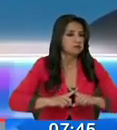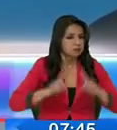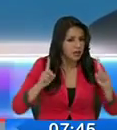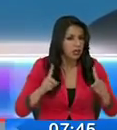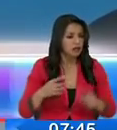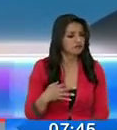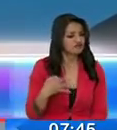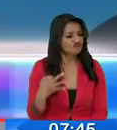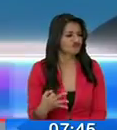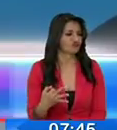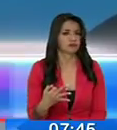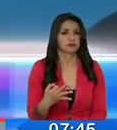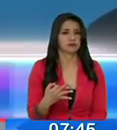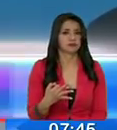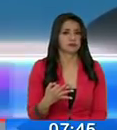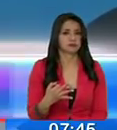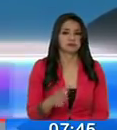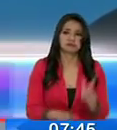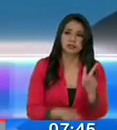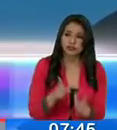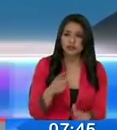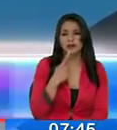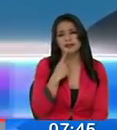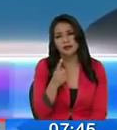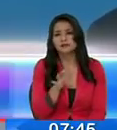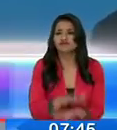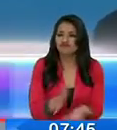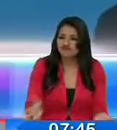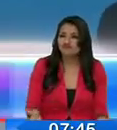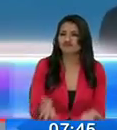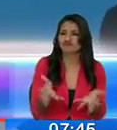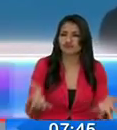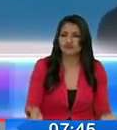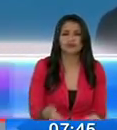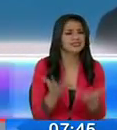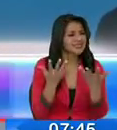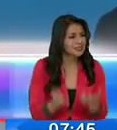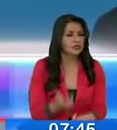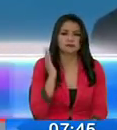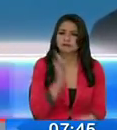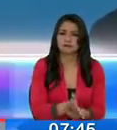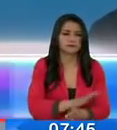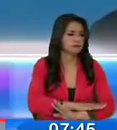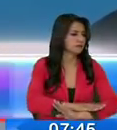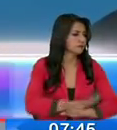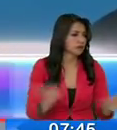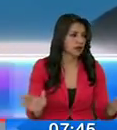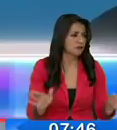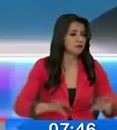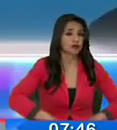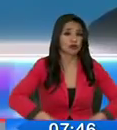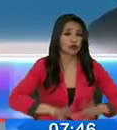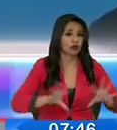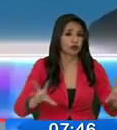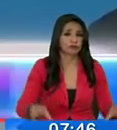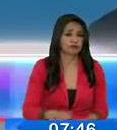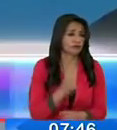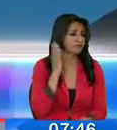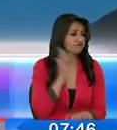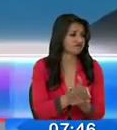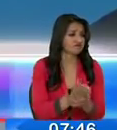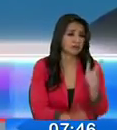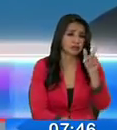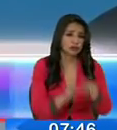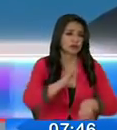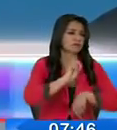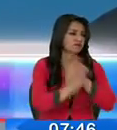motiva lo que nos dicen en las esquinas, lo que nos dice la ciudadanía. Hay que poner orden y hay que sobre todo actuar con